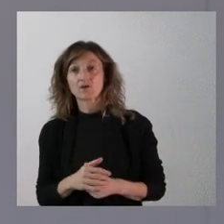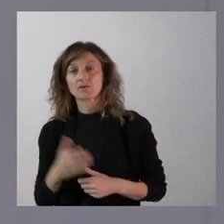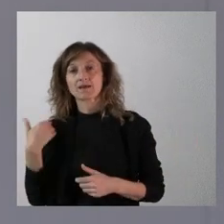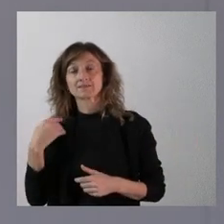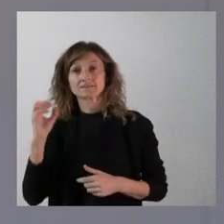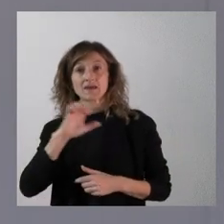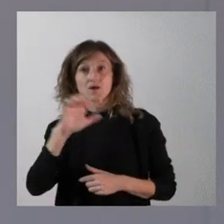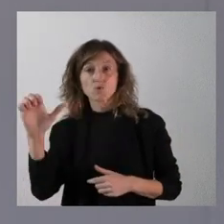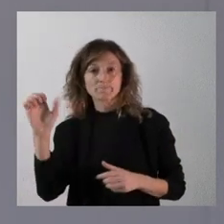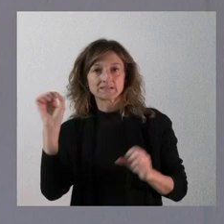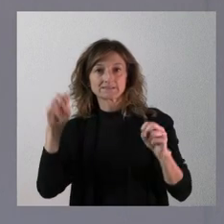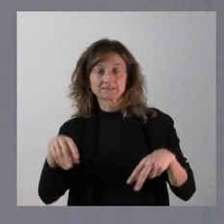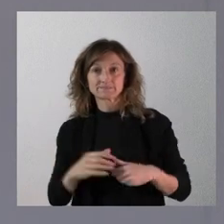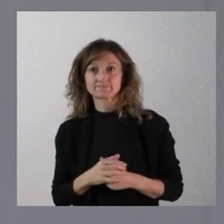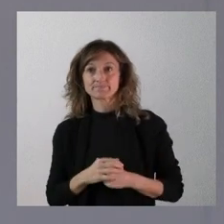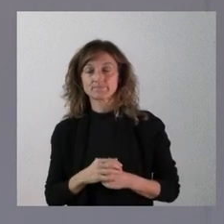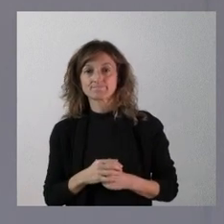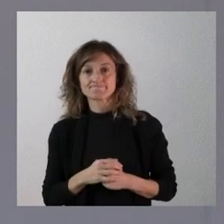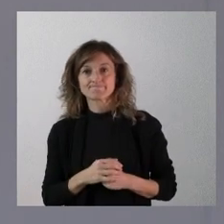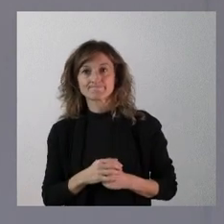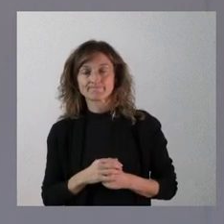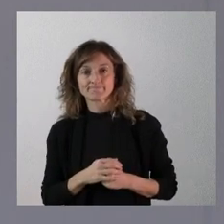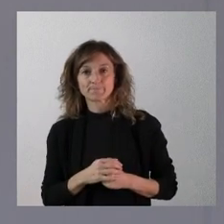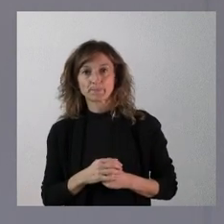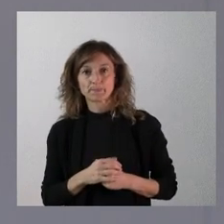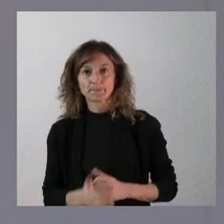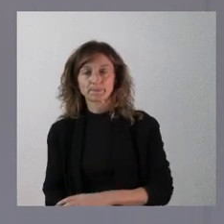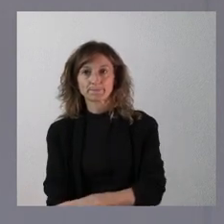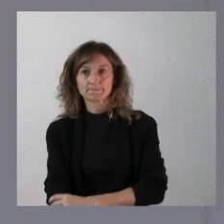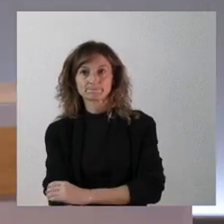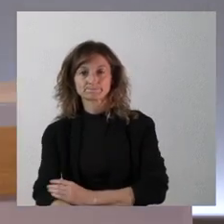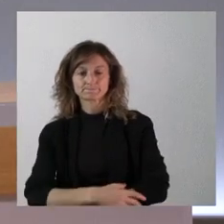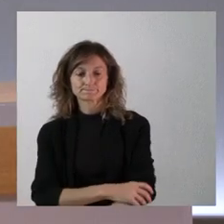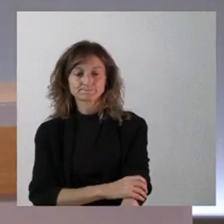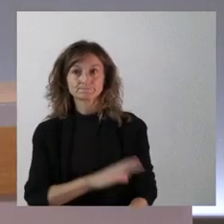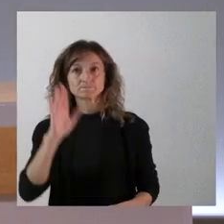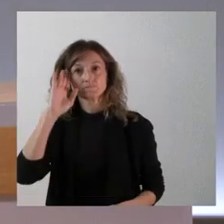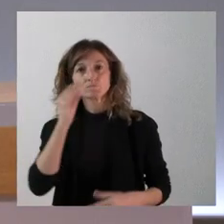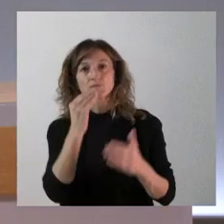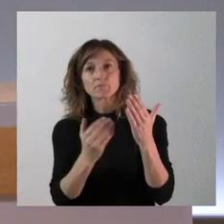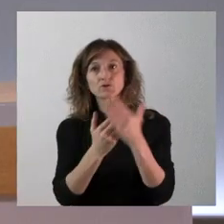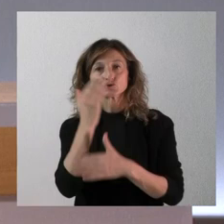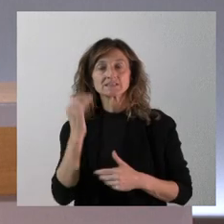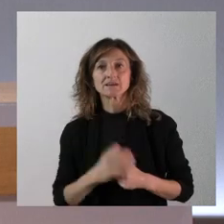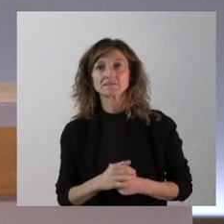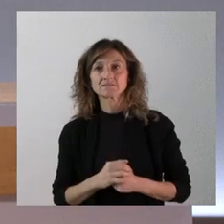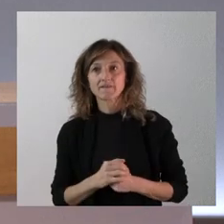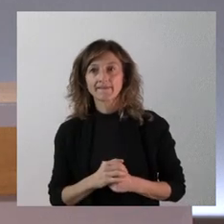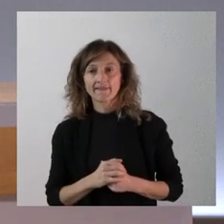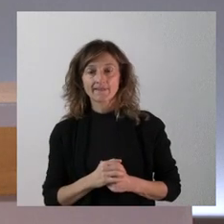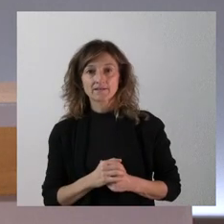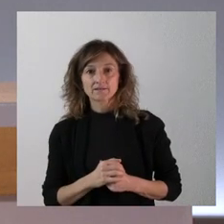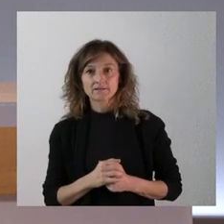porque por su menor dimensión no fueron inicialmente previstos buenos días Me gustaría hacerle dos cuestiones sí